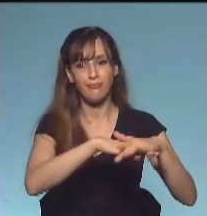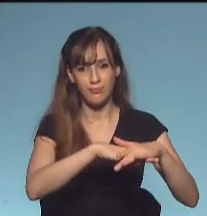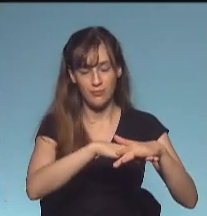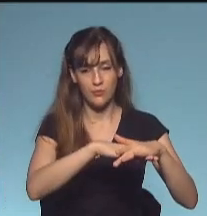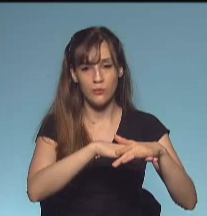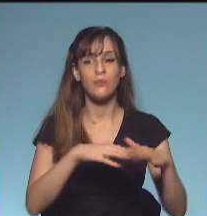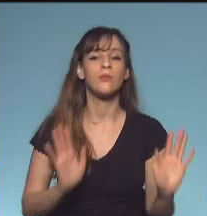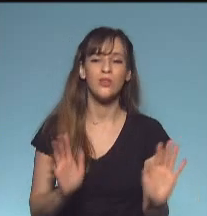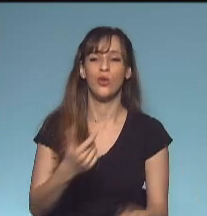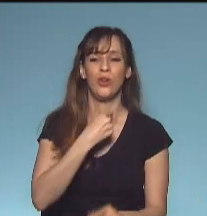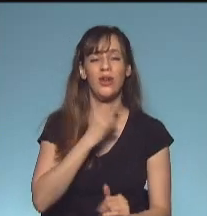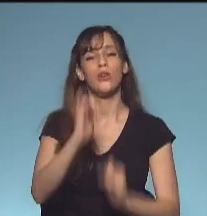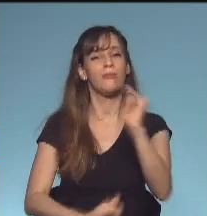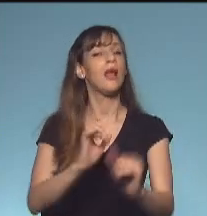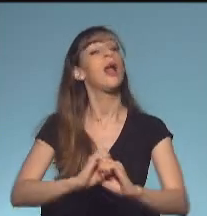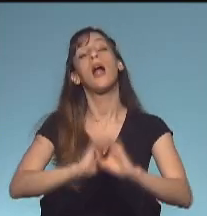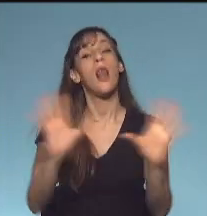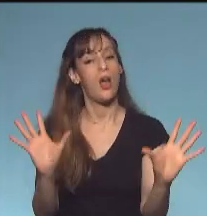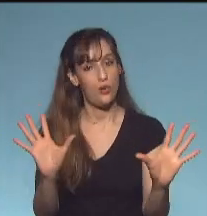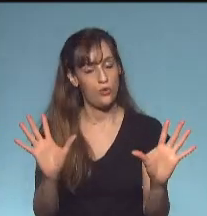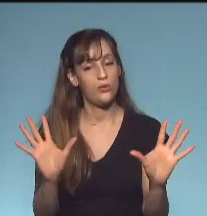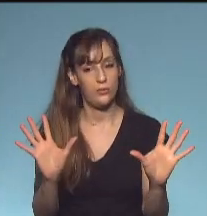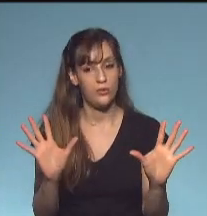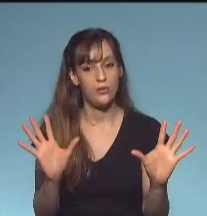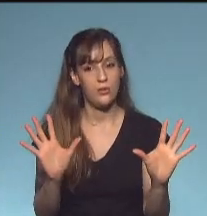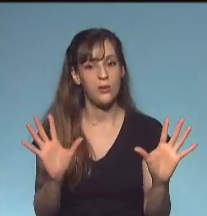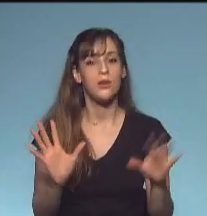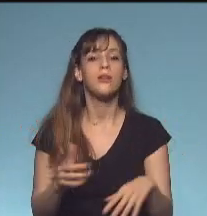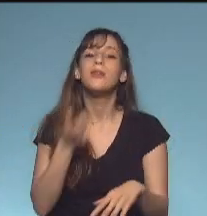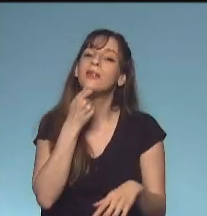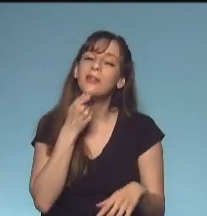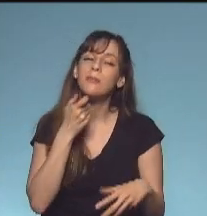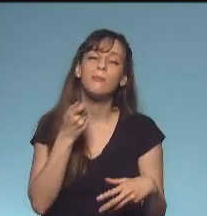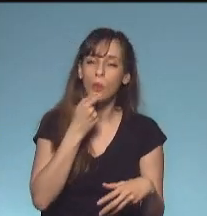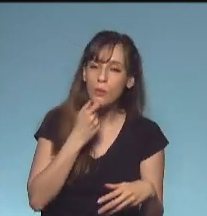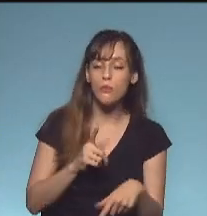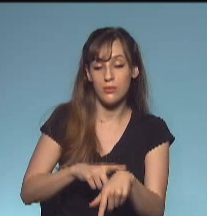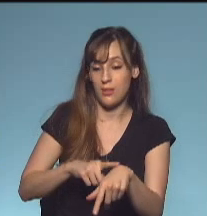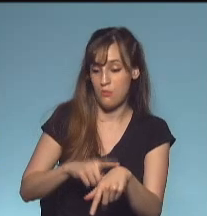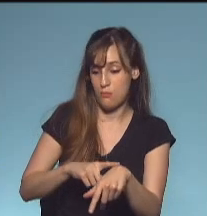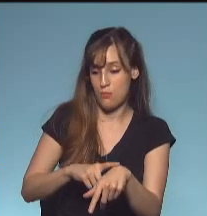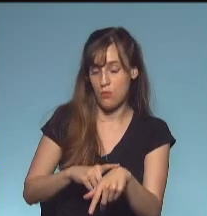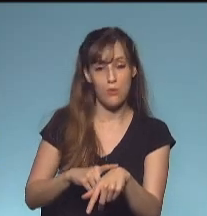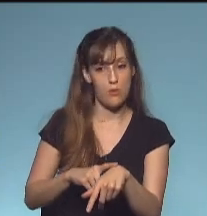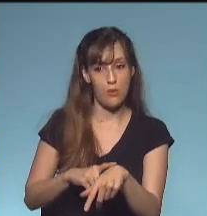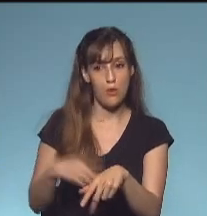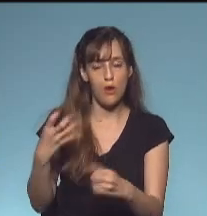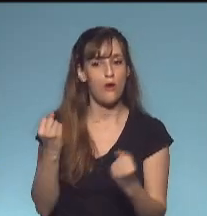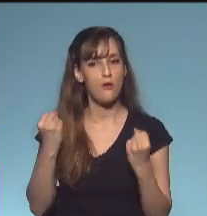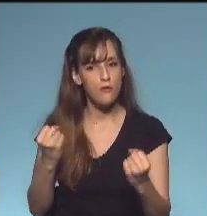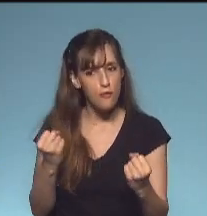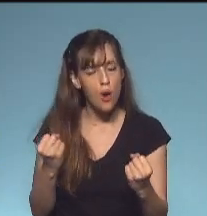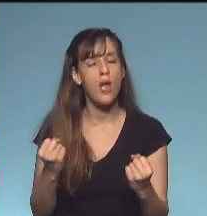absoluta claridad con esto, porque si podemos hablar de que durante todo este tiempo un gran esfuerzo y un gran